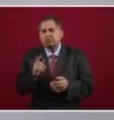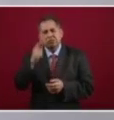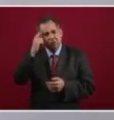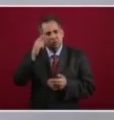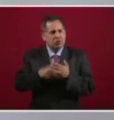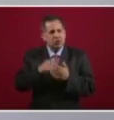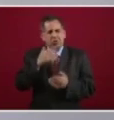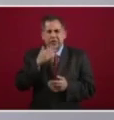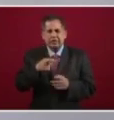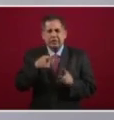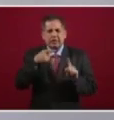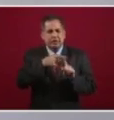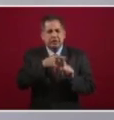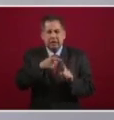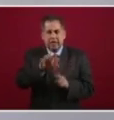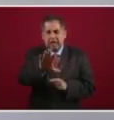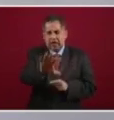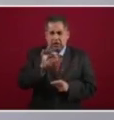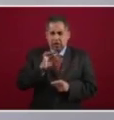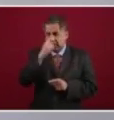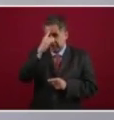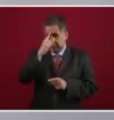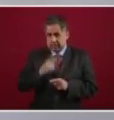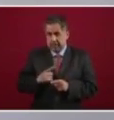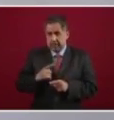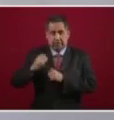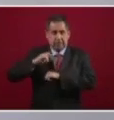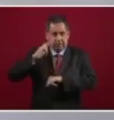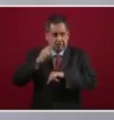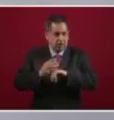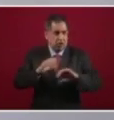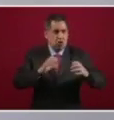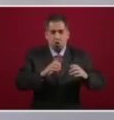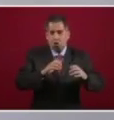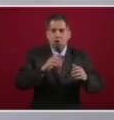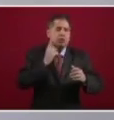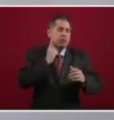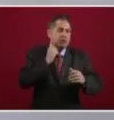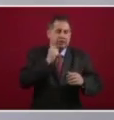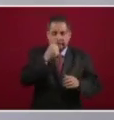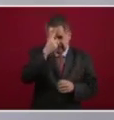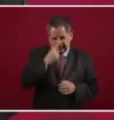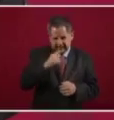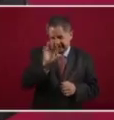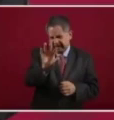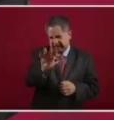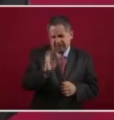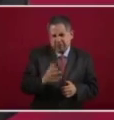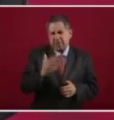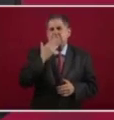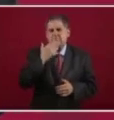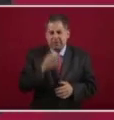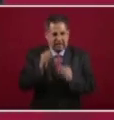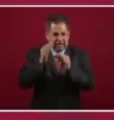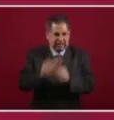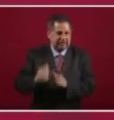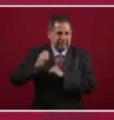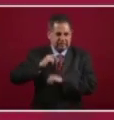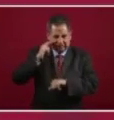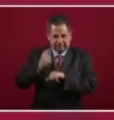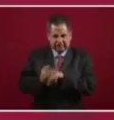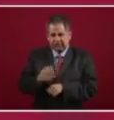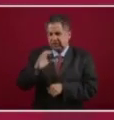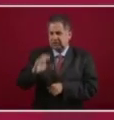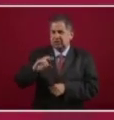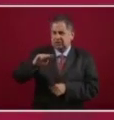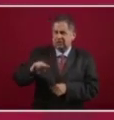una buena elección del Congreso sobre quién debe de hacerse cargo de la Comisión